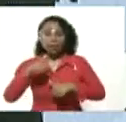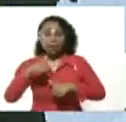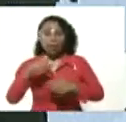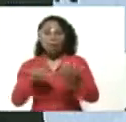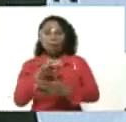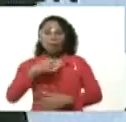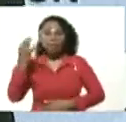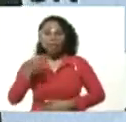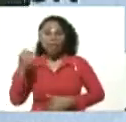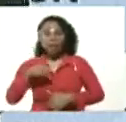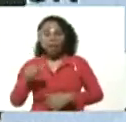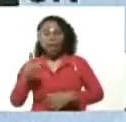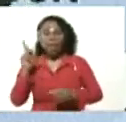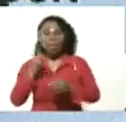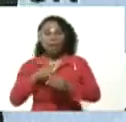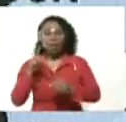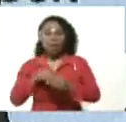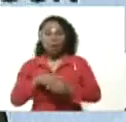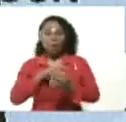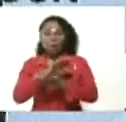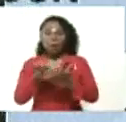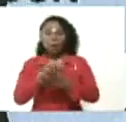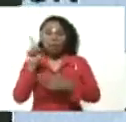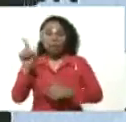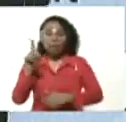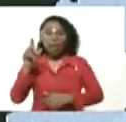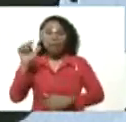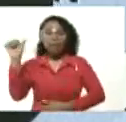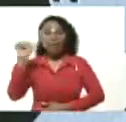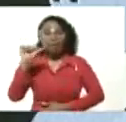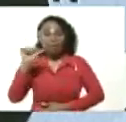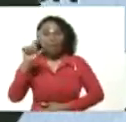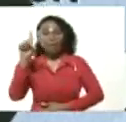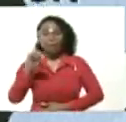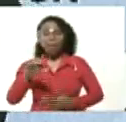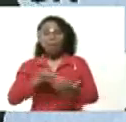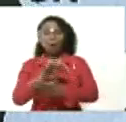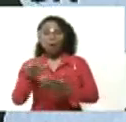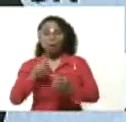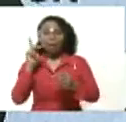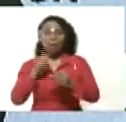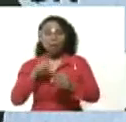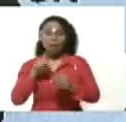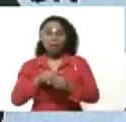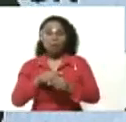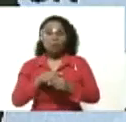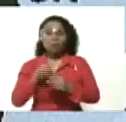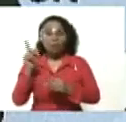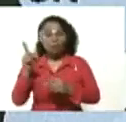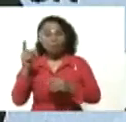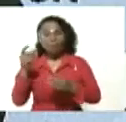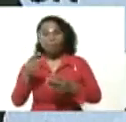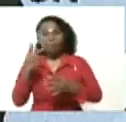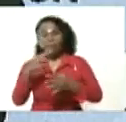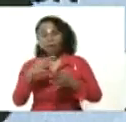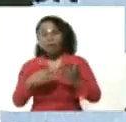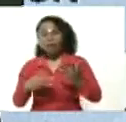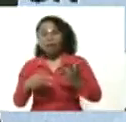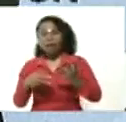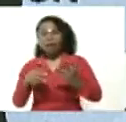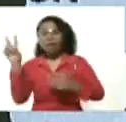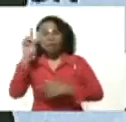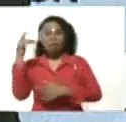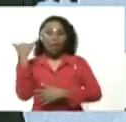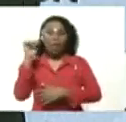el problema de Afganistán es tener petróleo y gas o ser un lugar de paso de hidrocarburos. Venezuela tiene